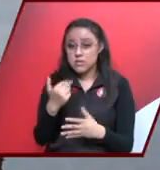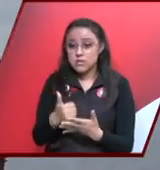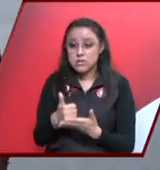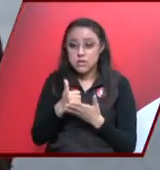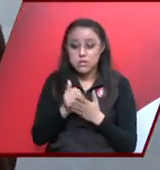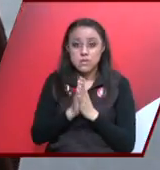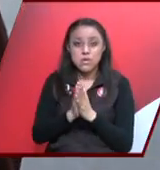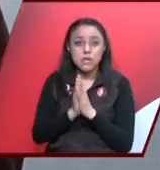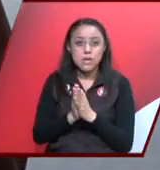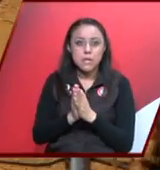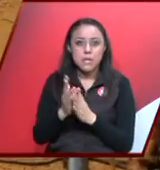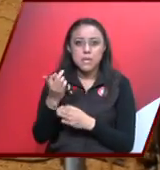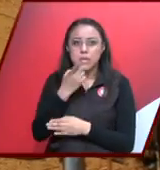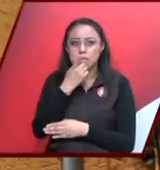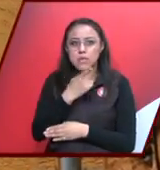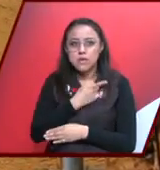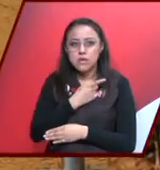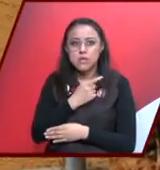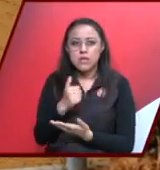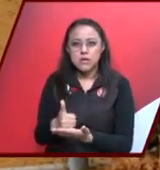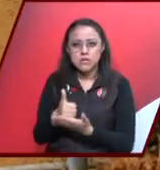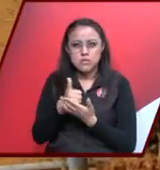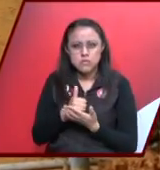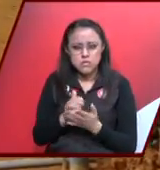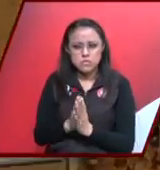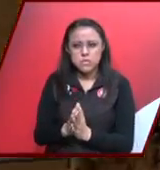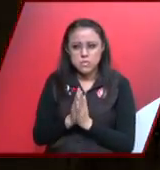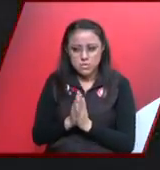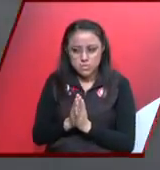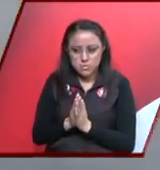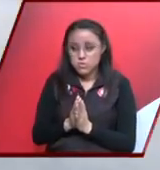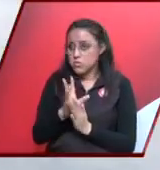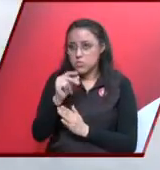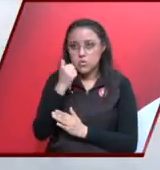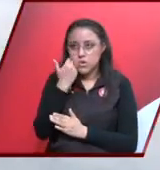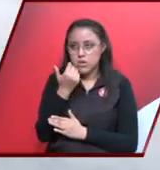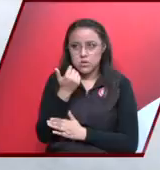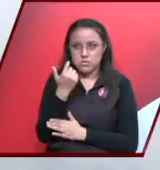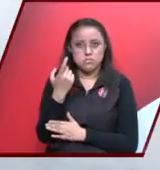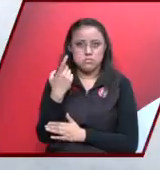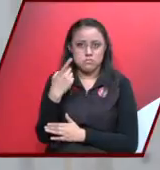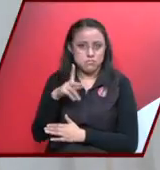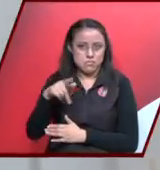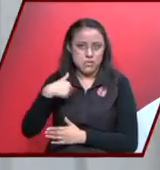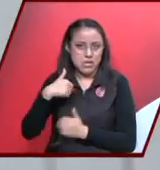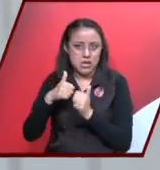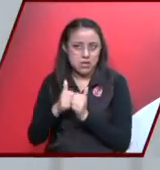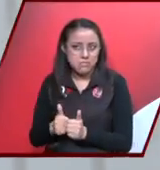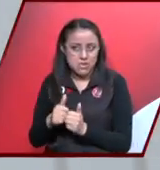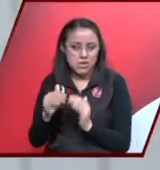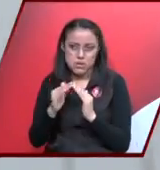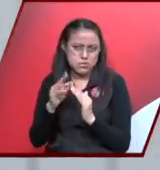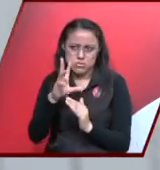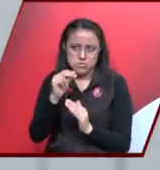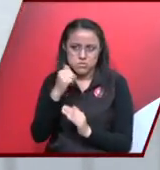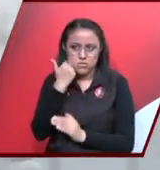que me ayuden a recuperar mis cosas. Ahora sí que yo no pretendo quedarme con la propiedad porque ni es mía. Por su parte, Mayra Maya